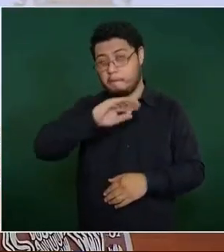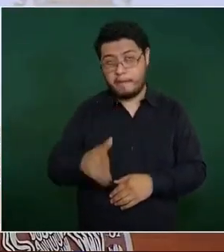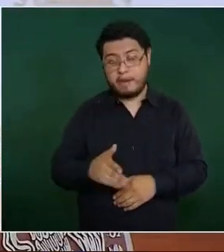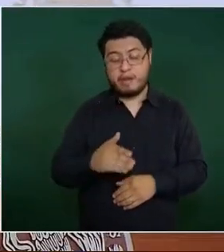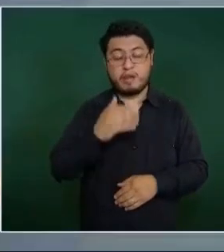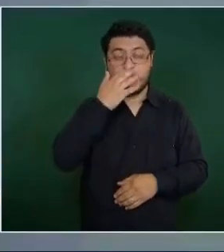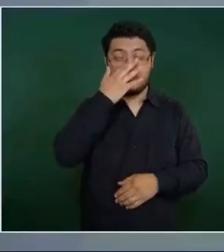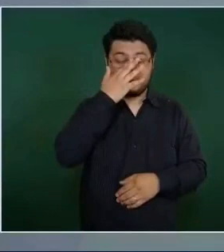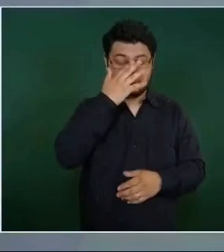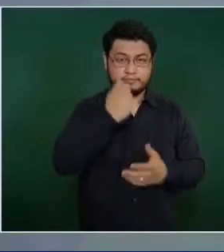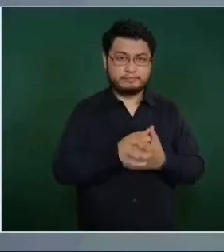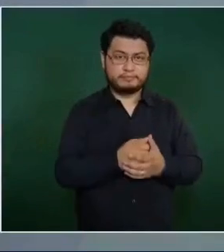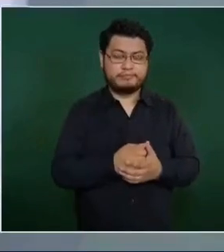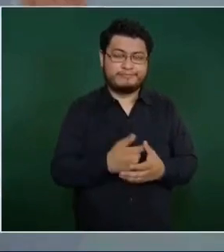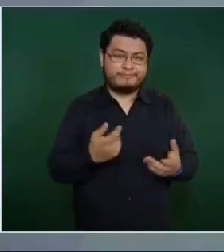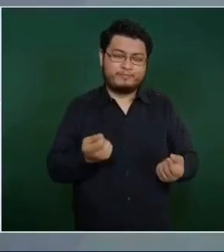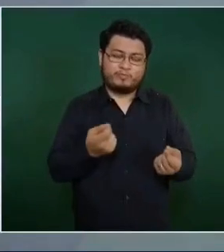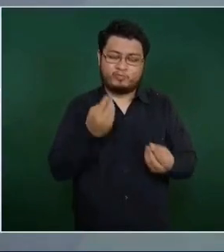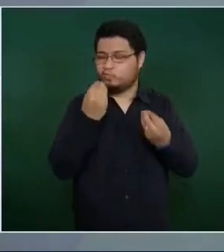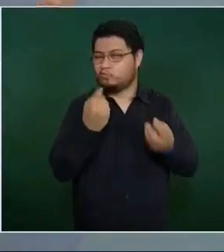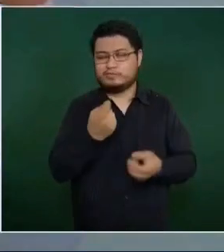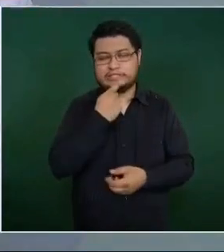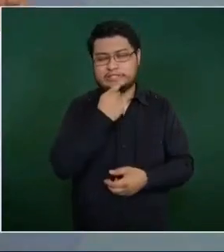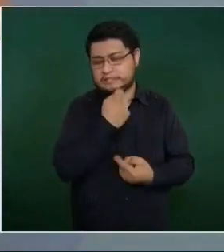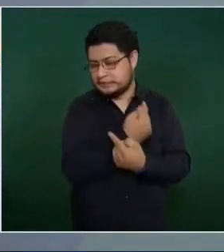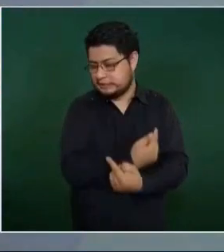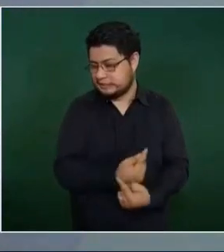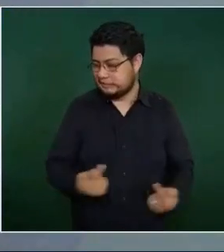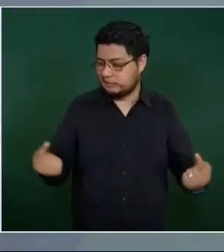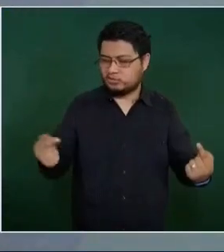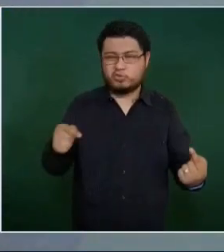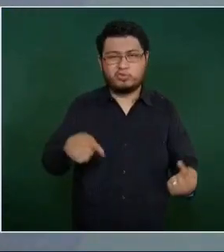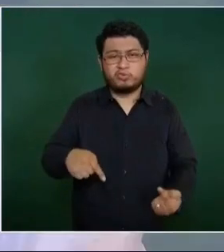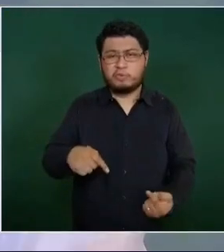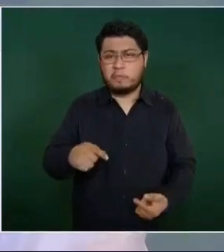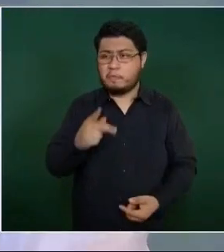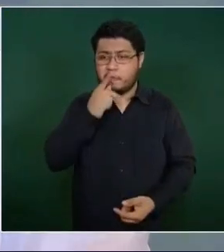huérfanos en Michoacán, en Guerrero,